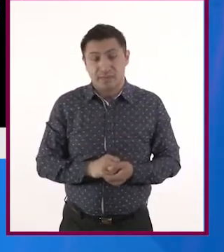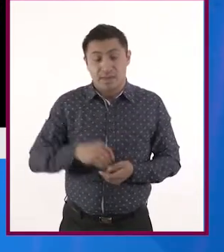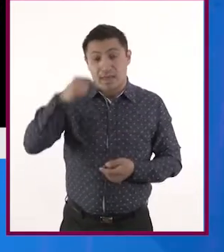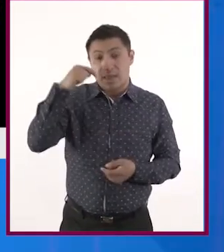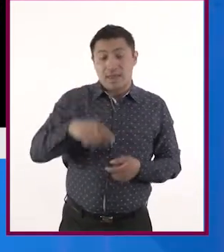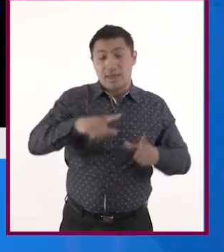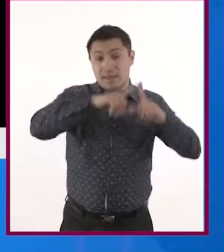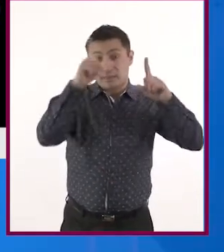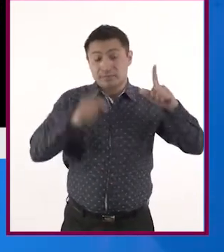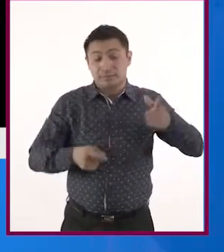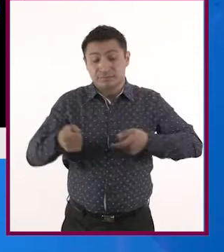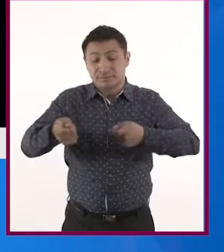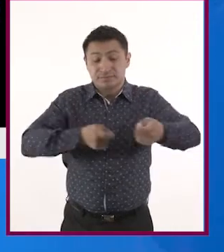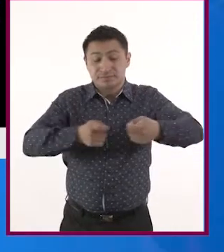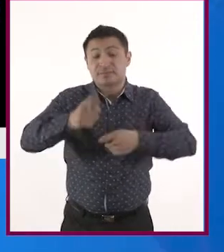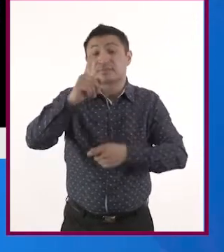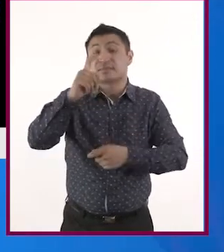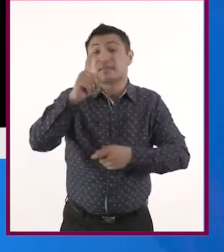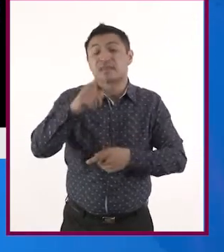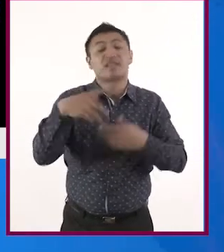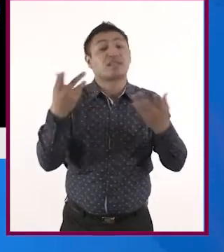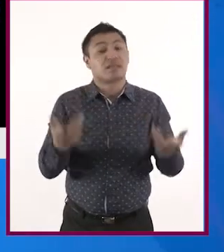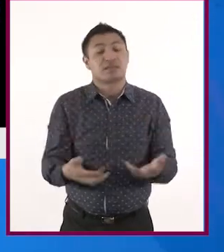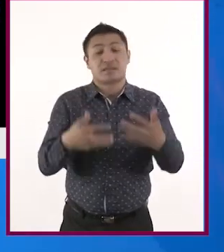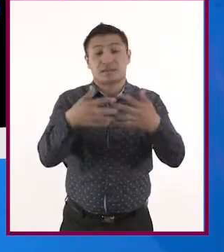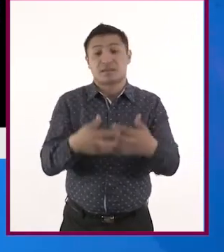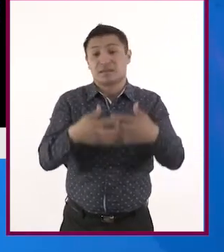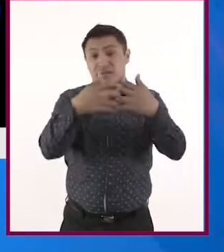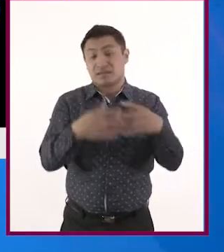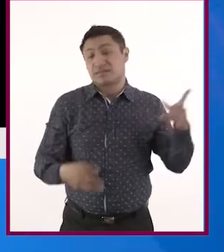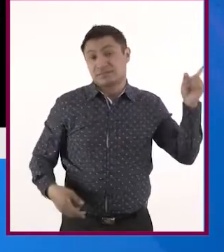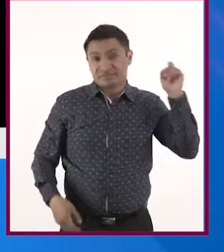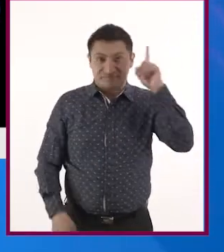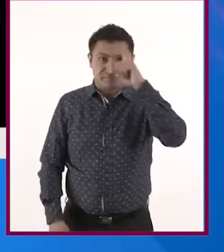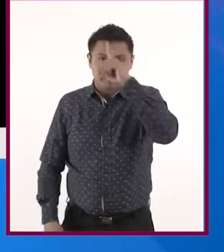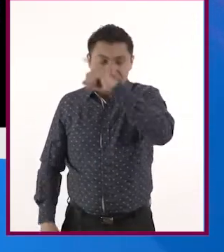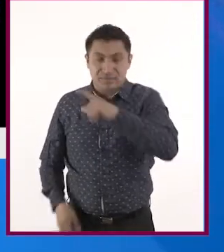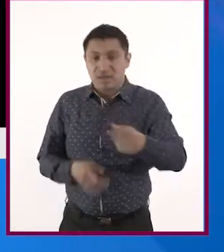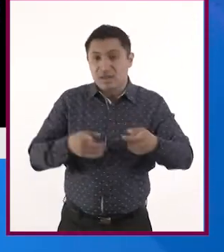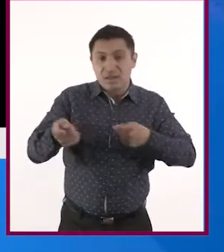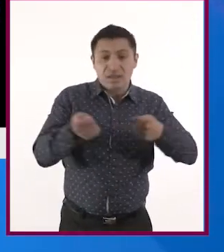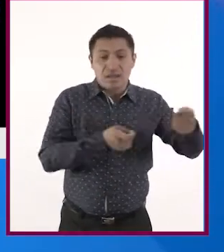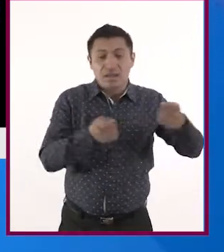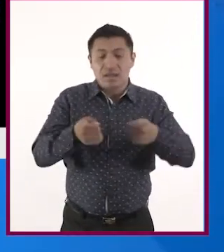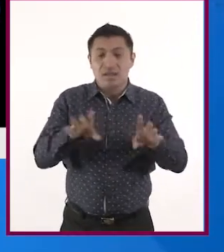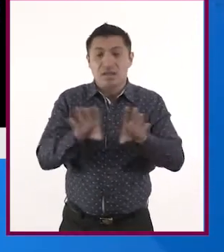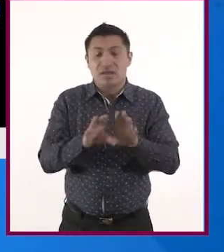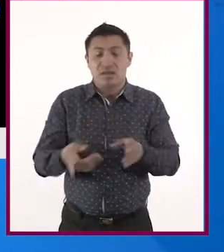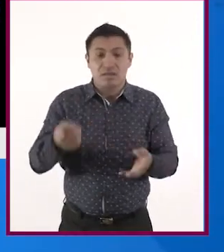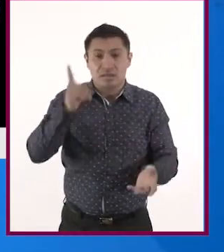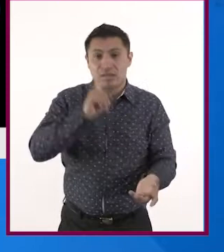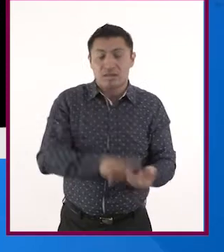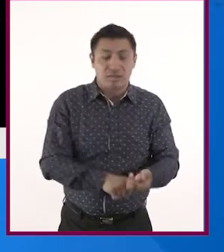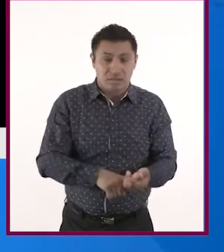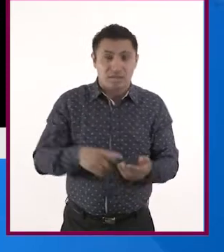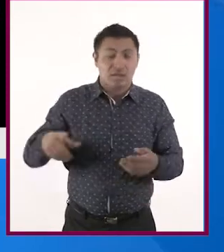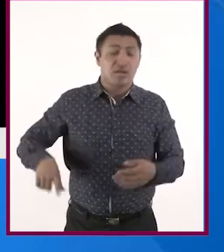nuestro país es también un sistema complejo. Se regula a partir de entidades federales,